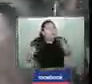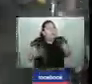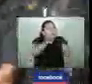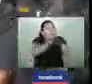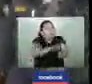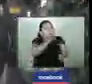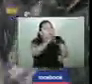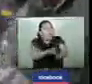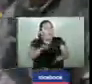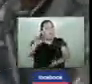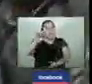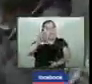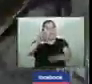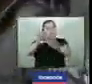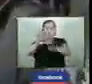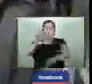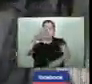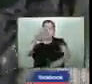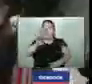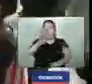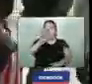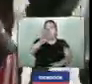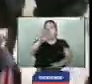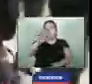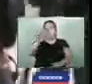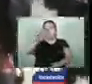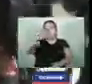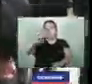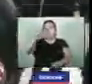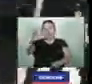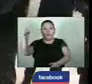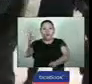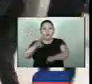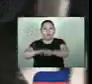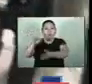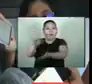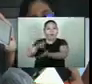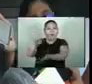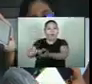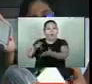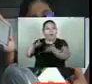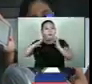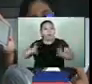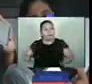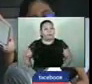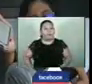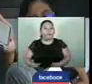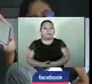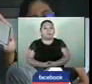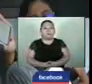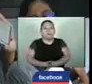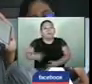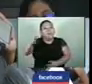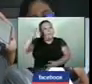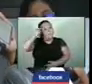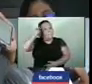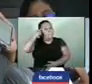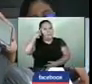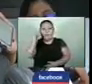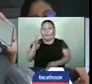en el desfalco de 351 millones de dólares a las arcas del Estado. Y por no haber considerado